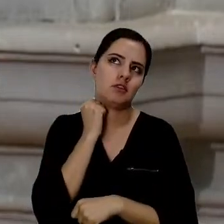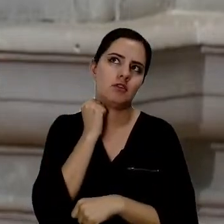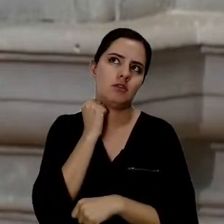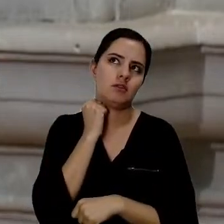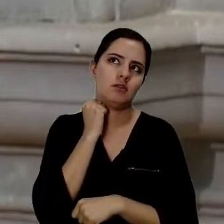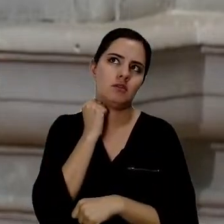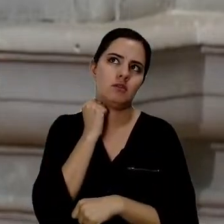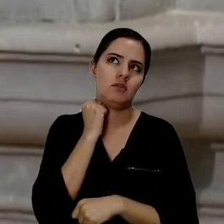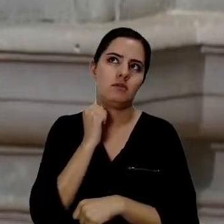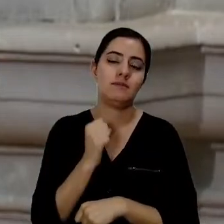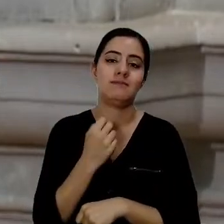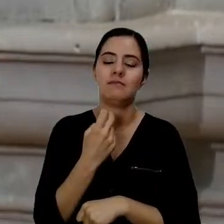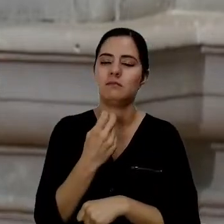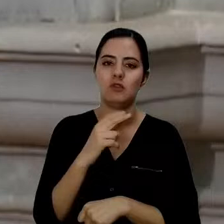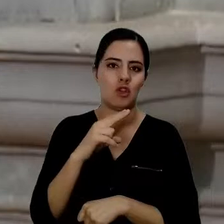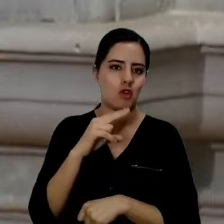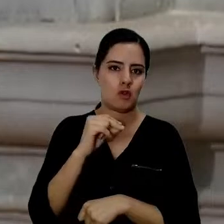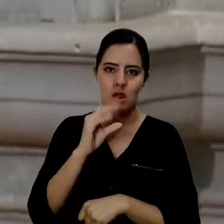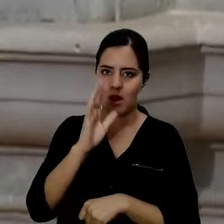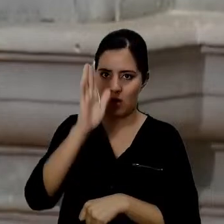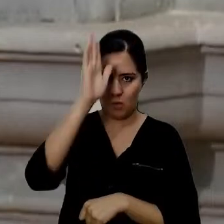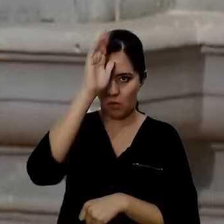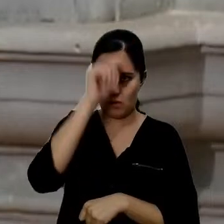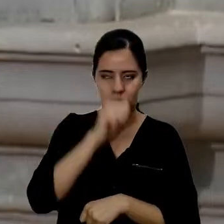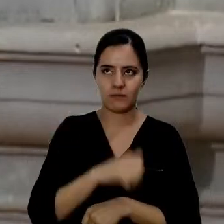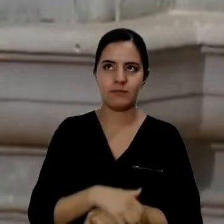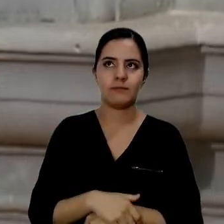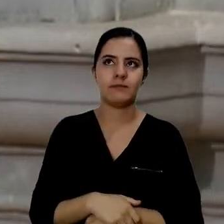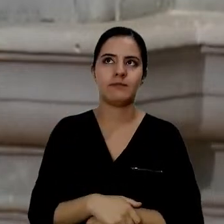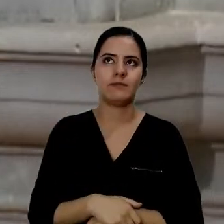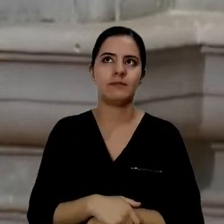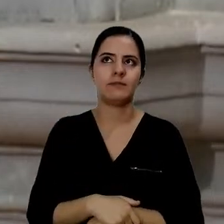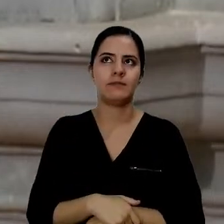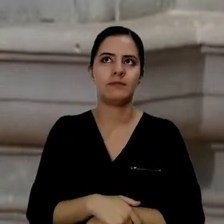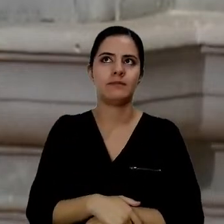rotundamente en contra. Y quiero argumentar